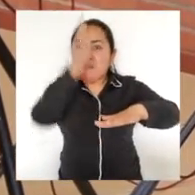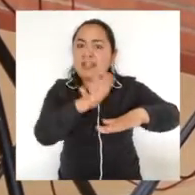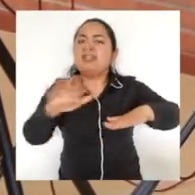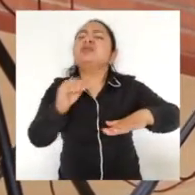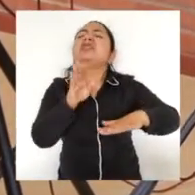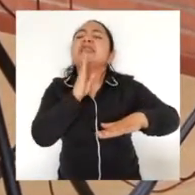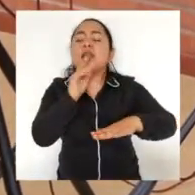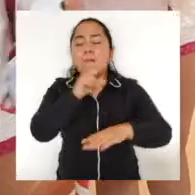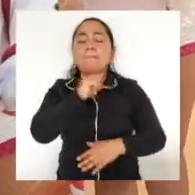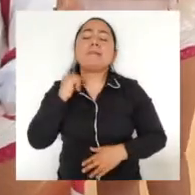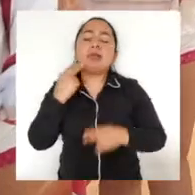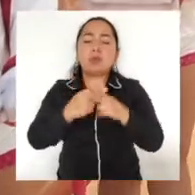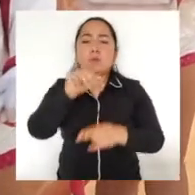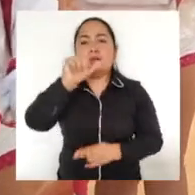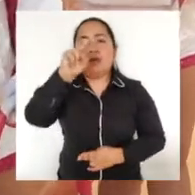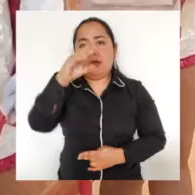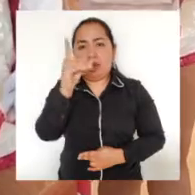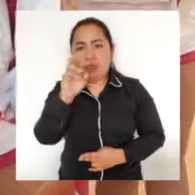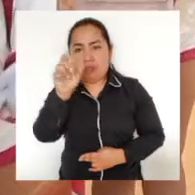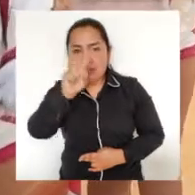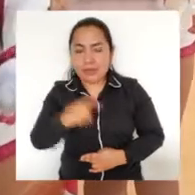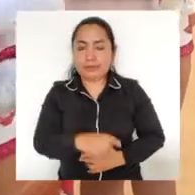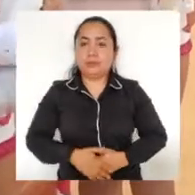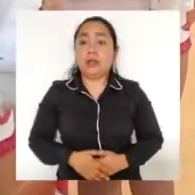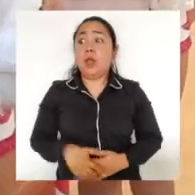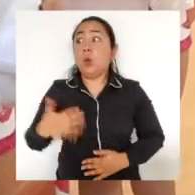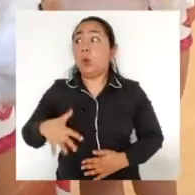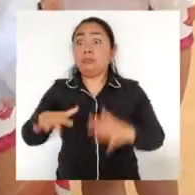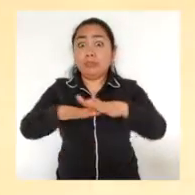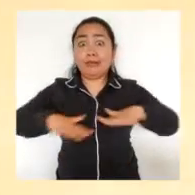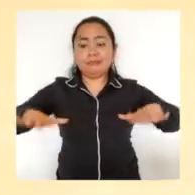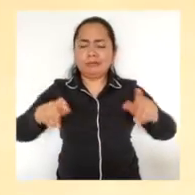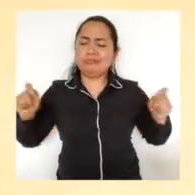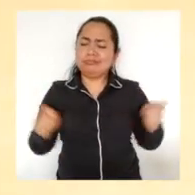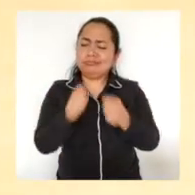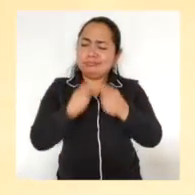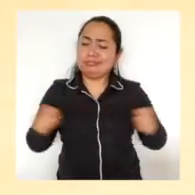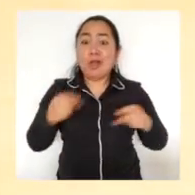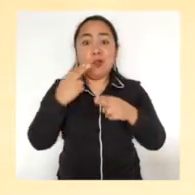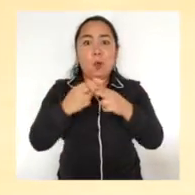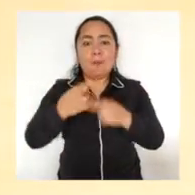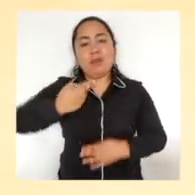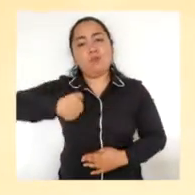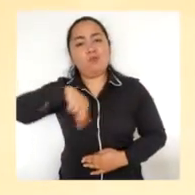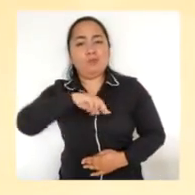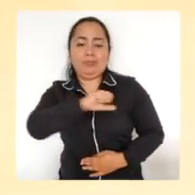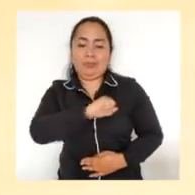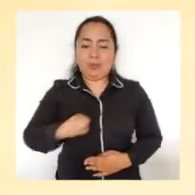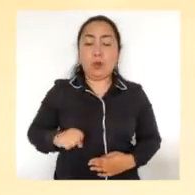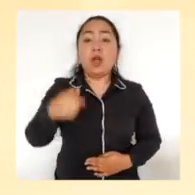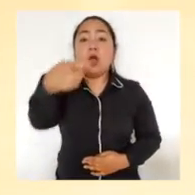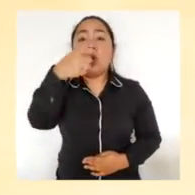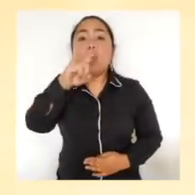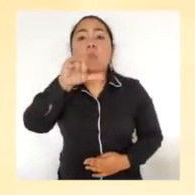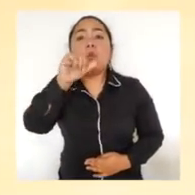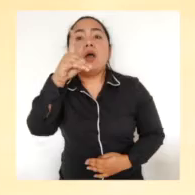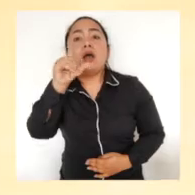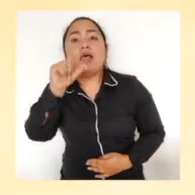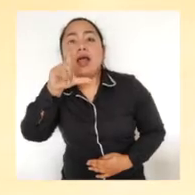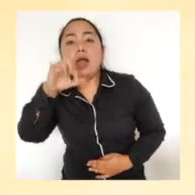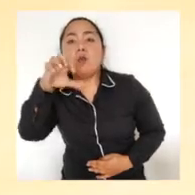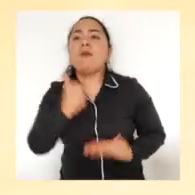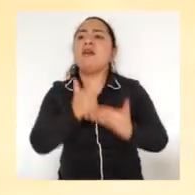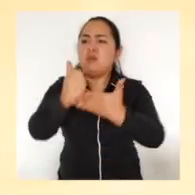padre salesiano Andrés Pizarro Colonia. Este Salón de Danza Nuestra Señora de Guadalupe ayudará a nuestros jóvenes